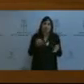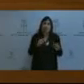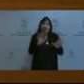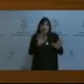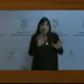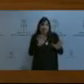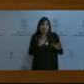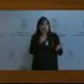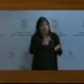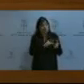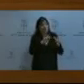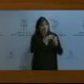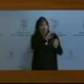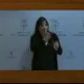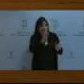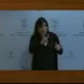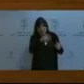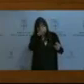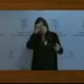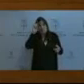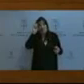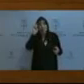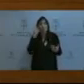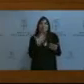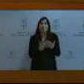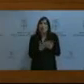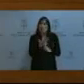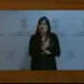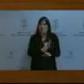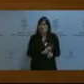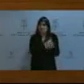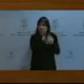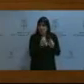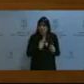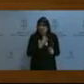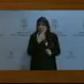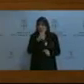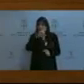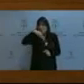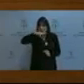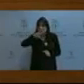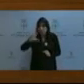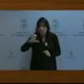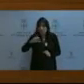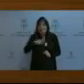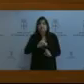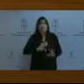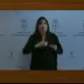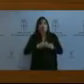central propone modificaciones como la LOMCE, se encuentra que